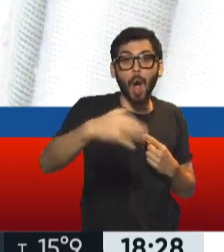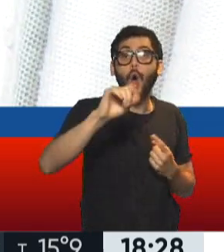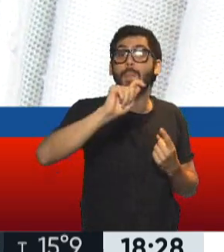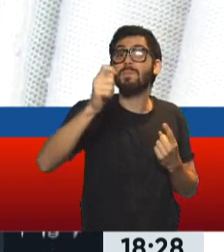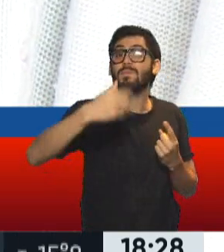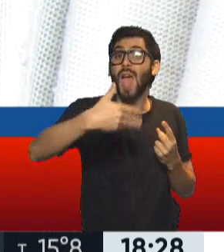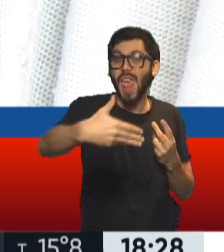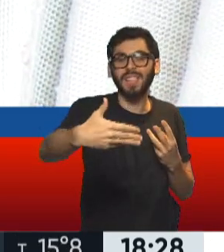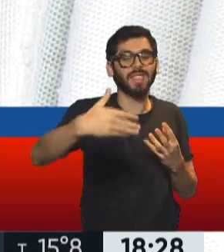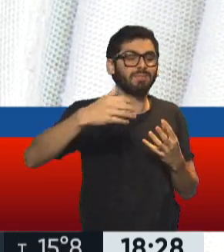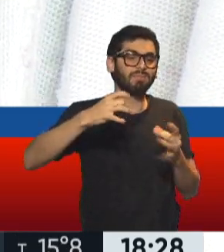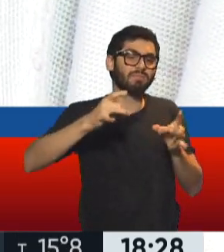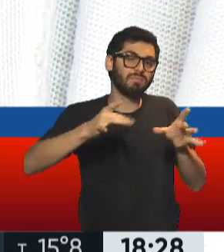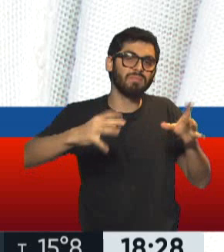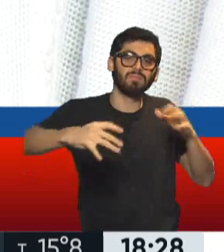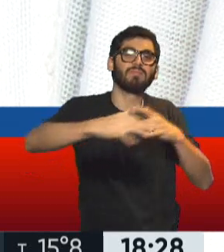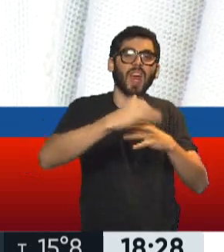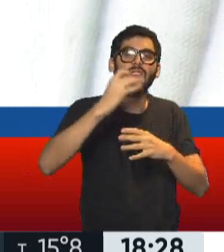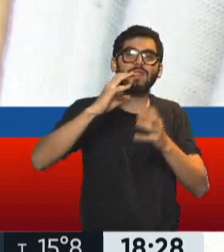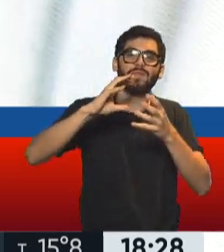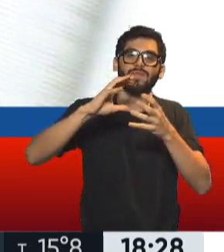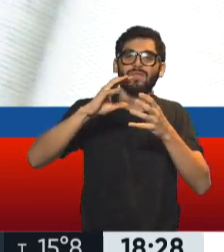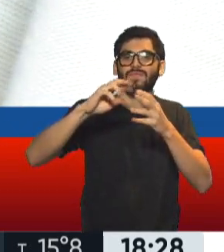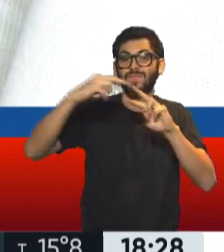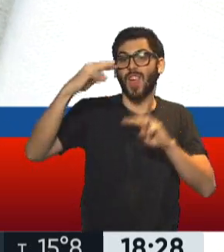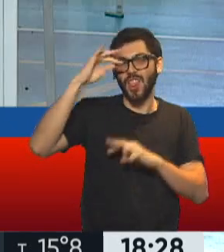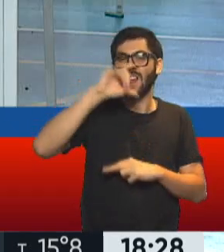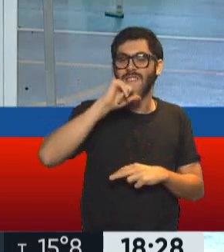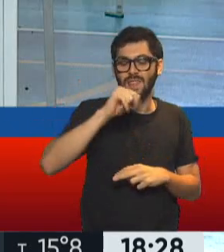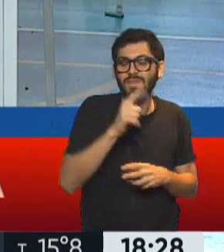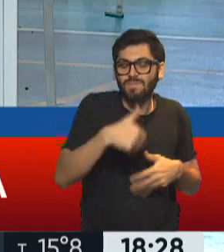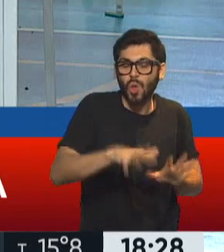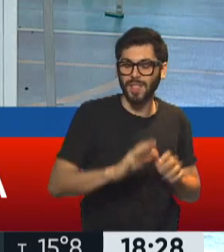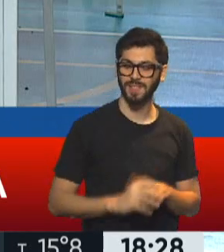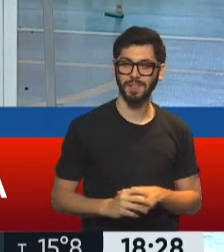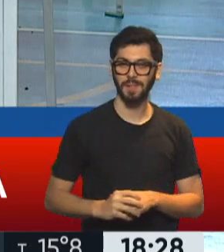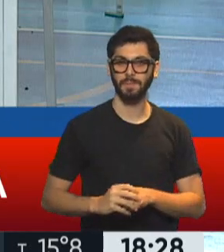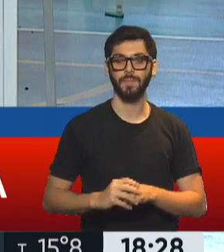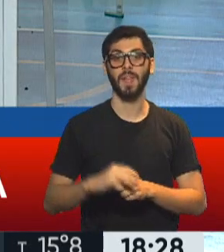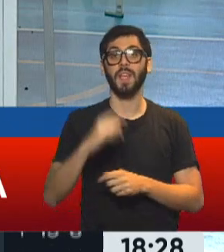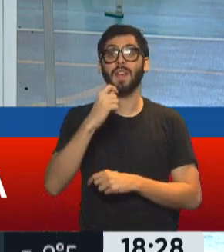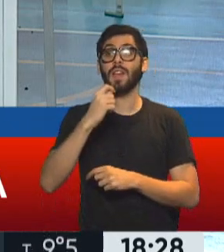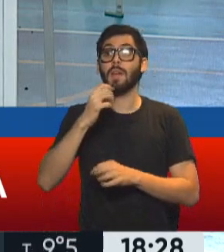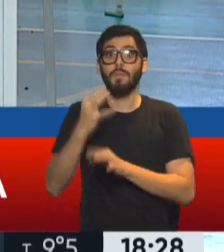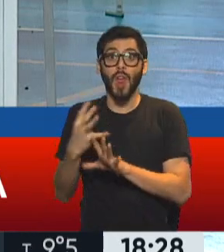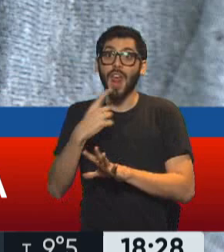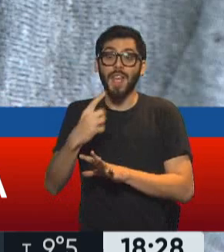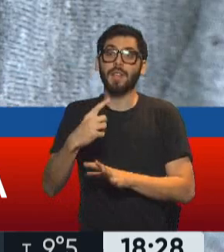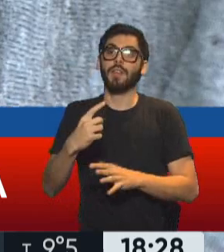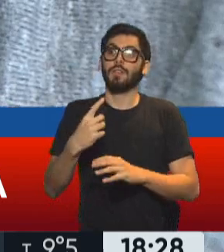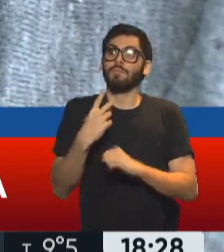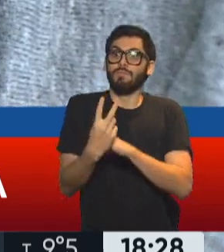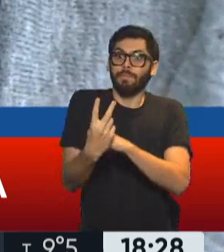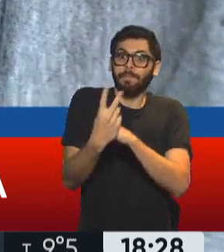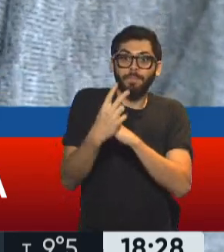tengamos ya circulación de la variante Delta. Los especialistas aseguran que un cronograma completo de vacunación es la barrera ideal para